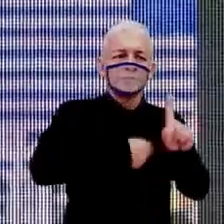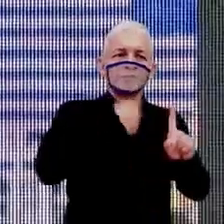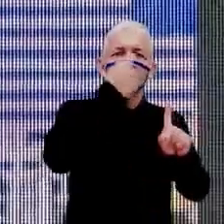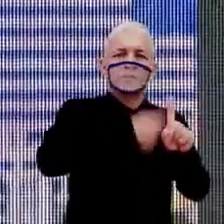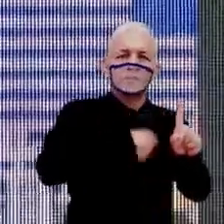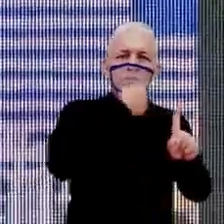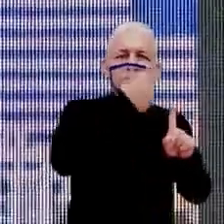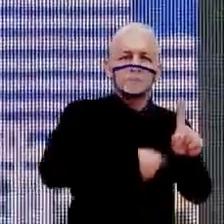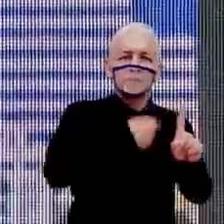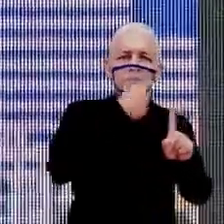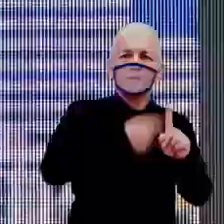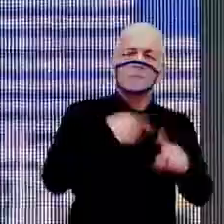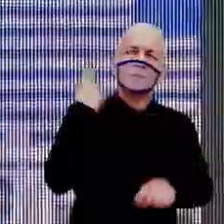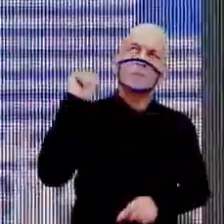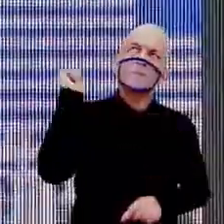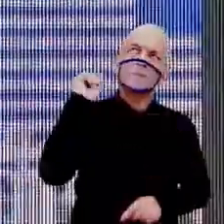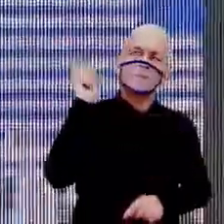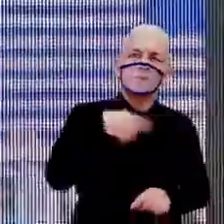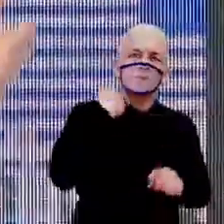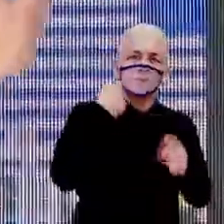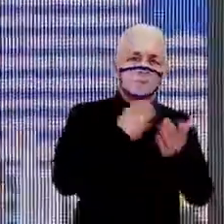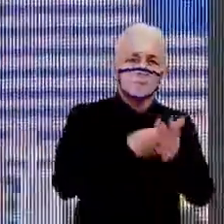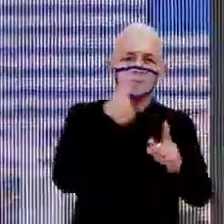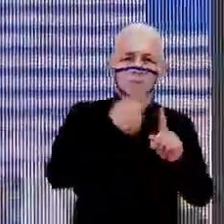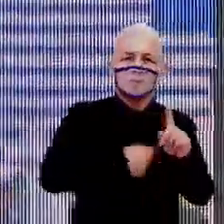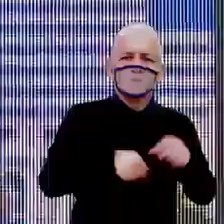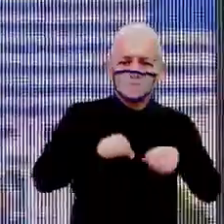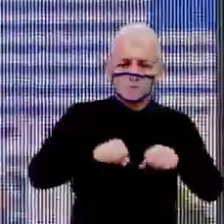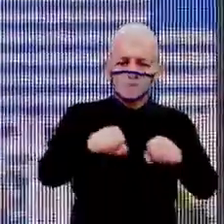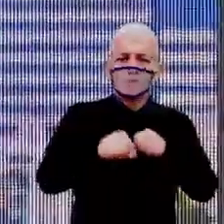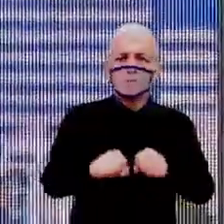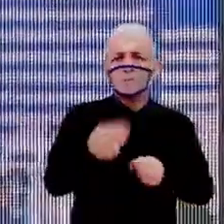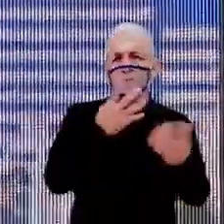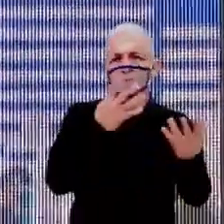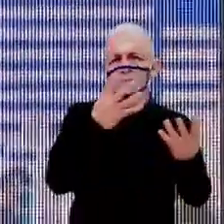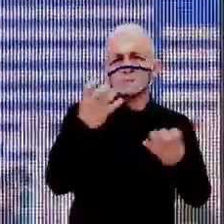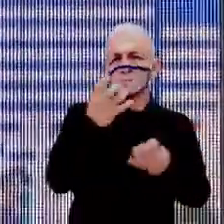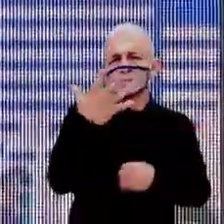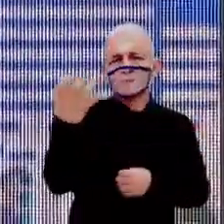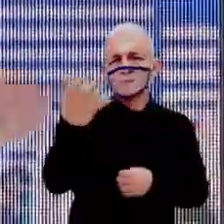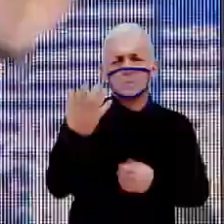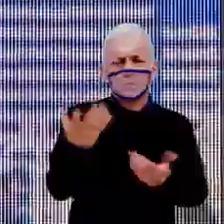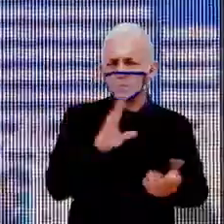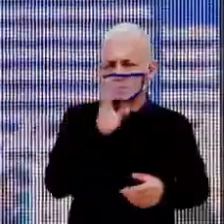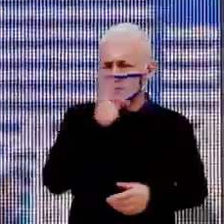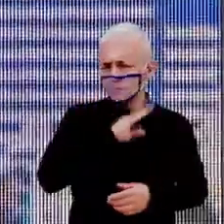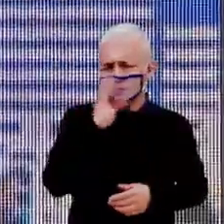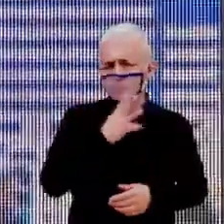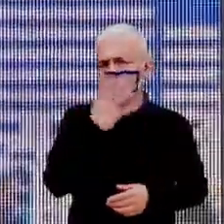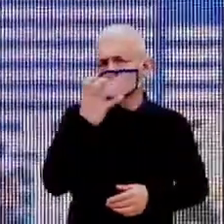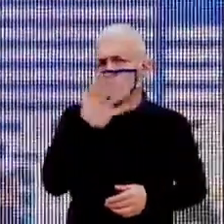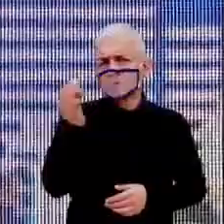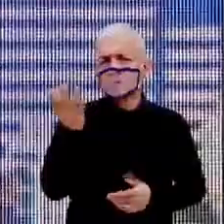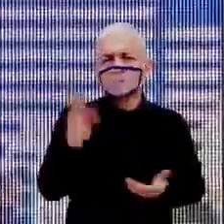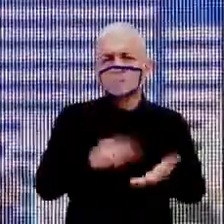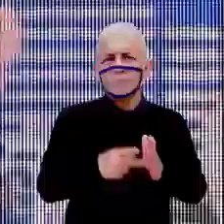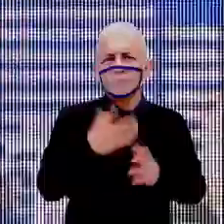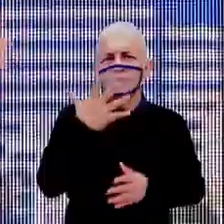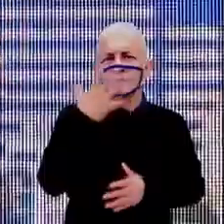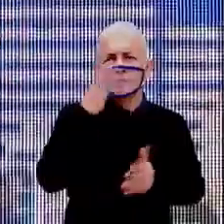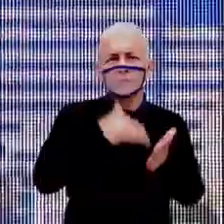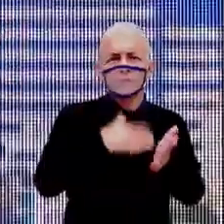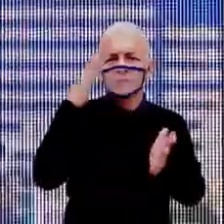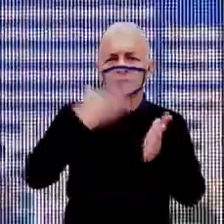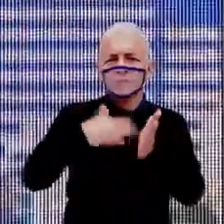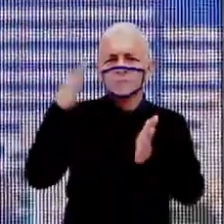y la lleva alquilando toda la vida. Una carretilla no supera los 400, 500 mil pesos de las mejores, pero pagan 5